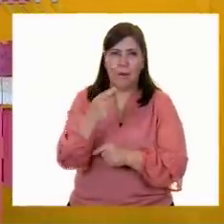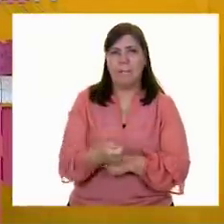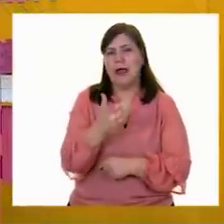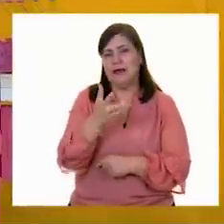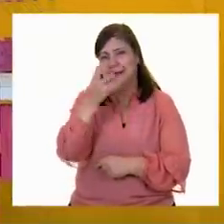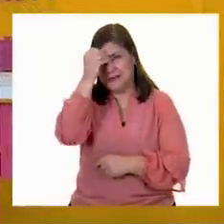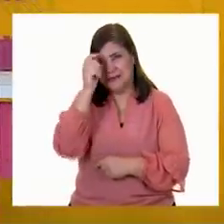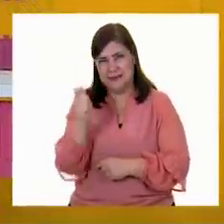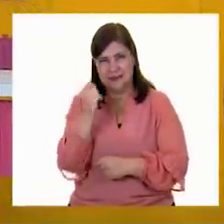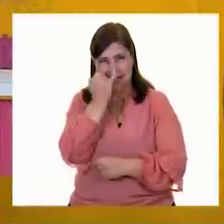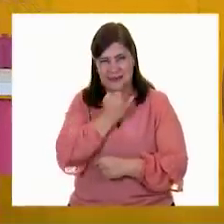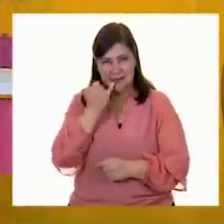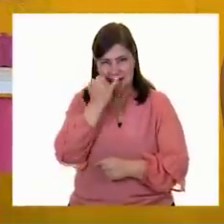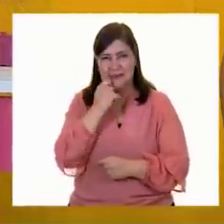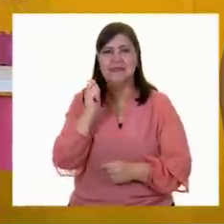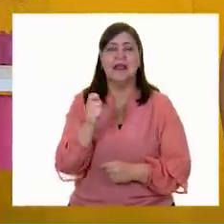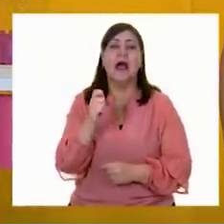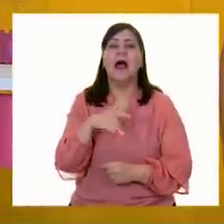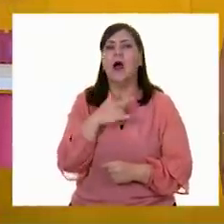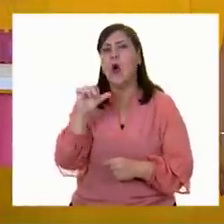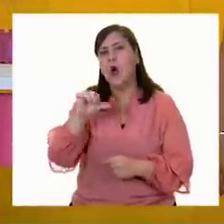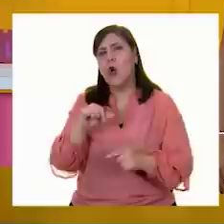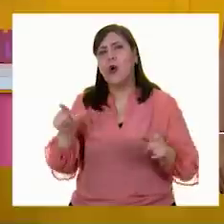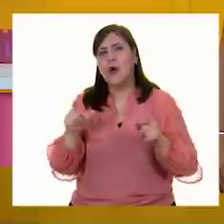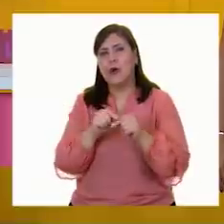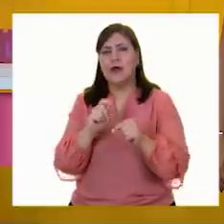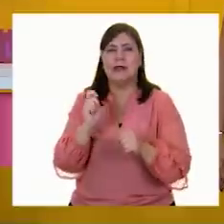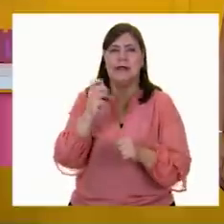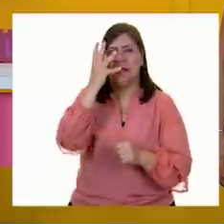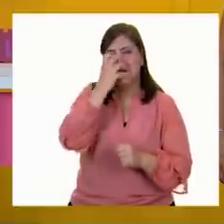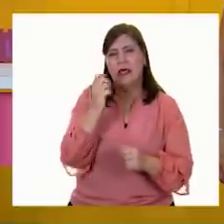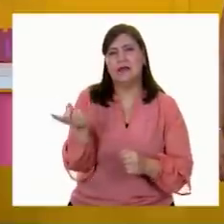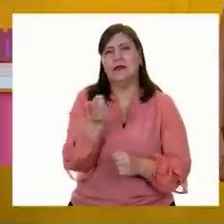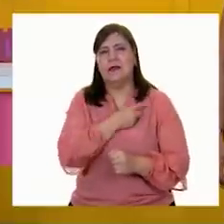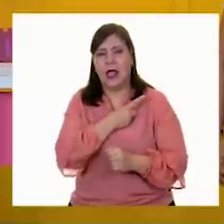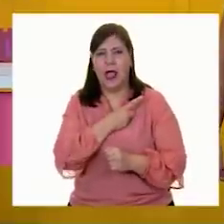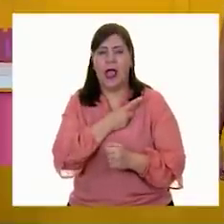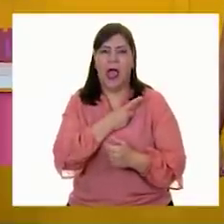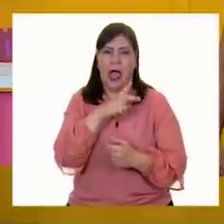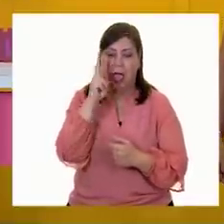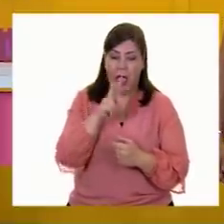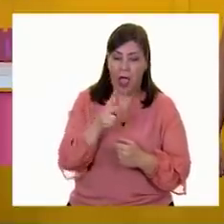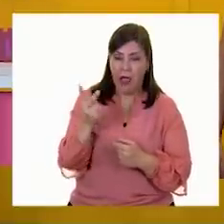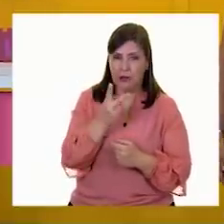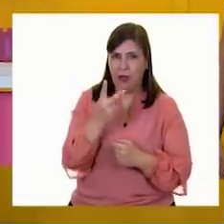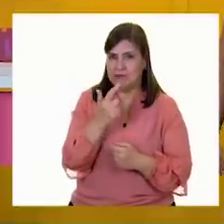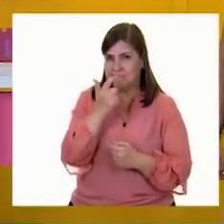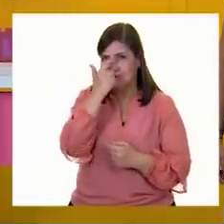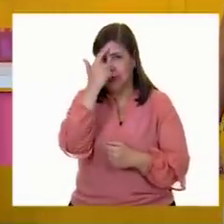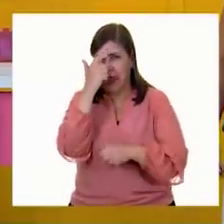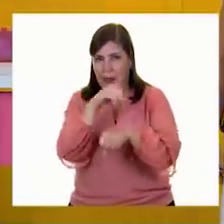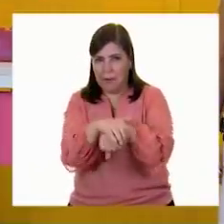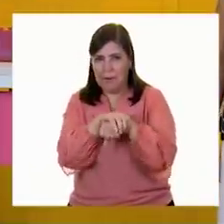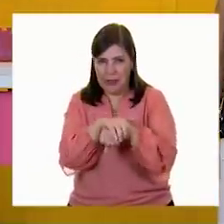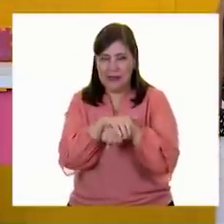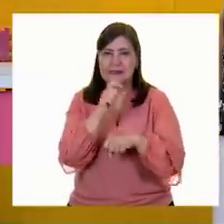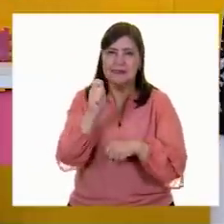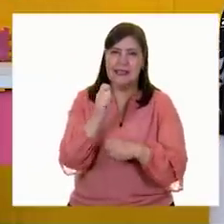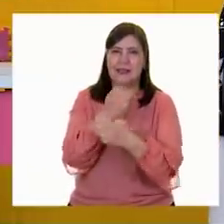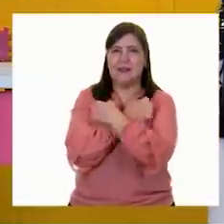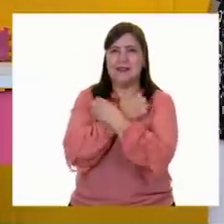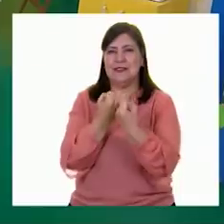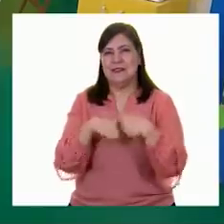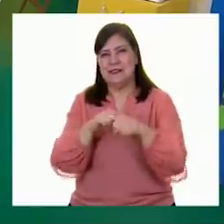materna. Por hoy hemos terminado con Tristeza y Soledad, Creativas Amigas, de Educación Socioemocional del